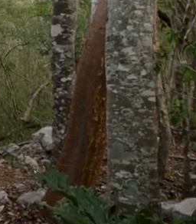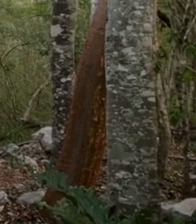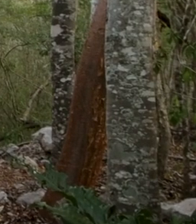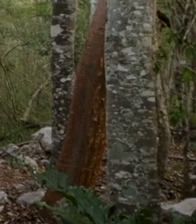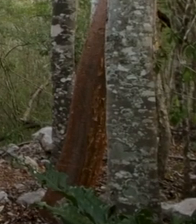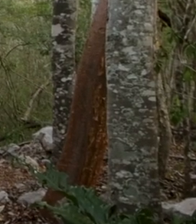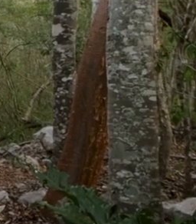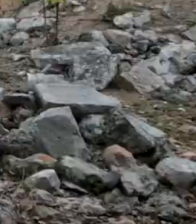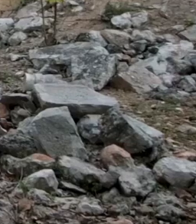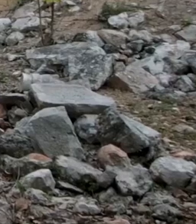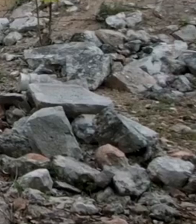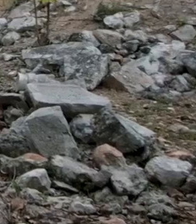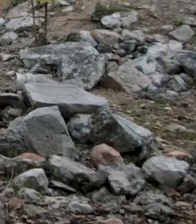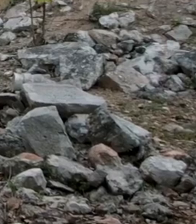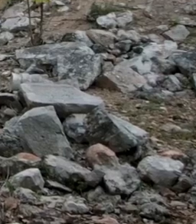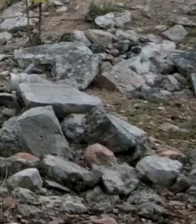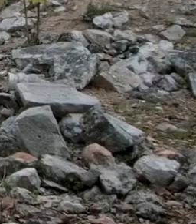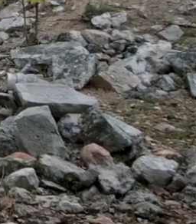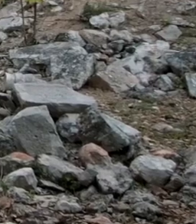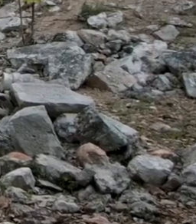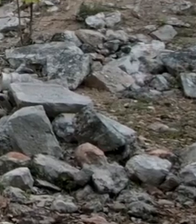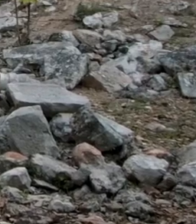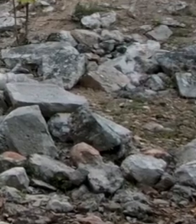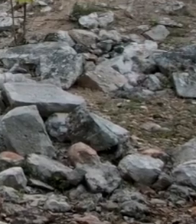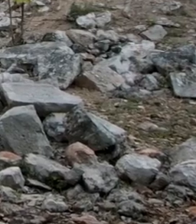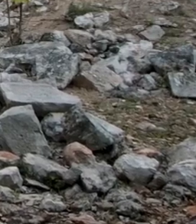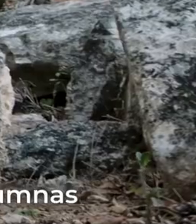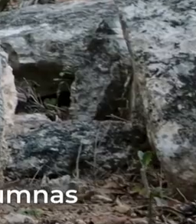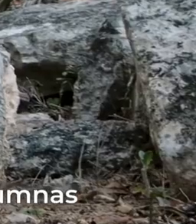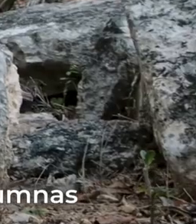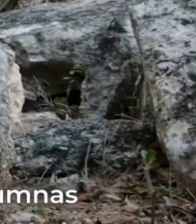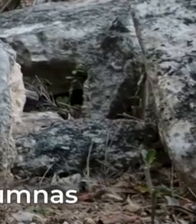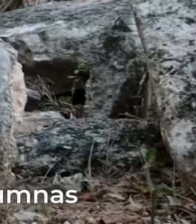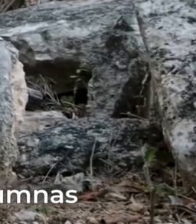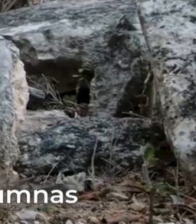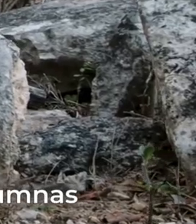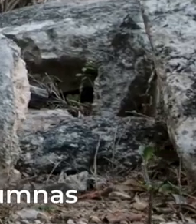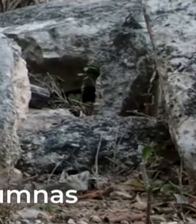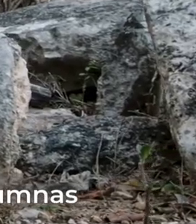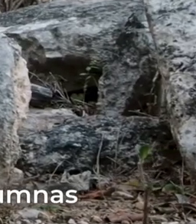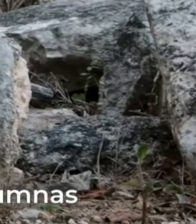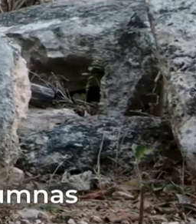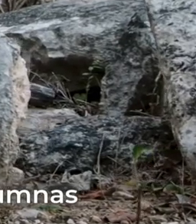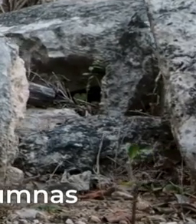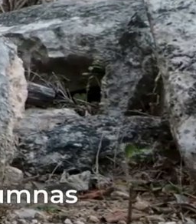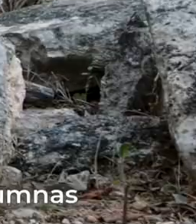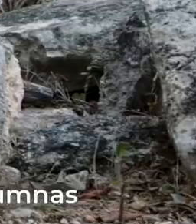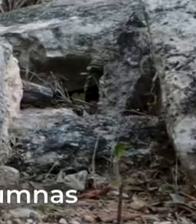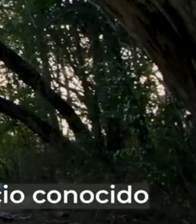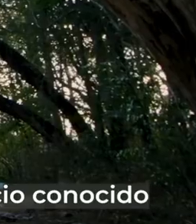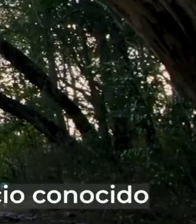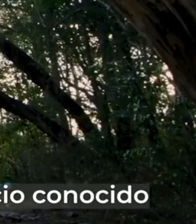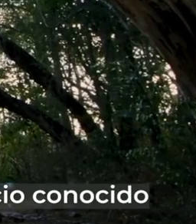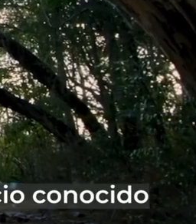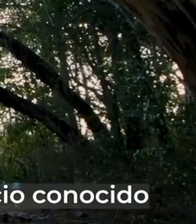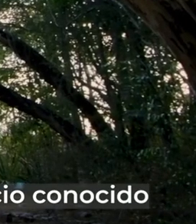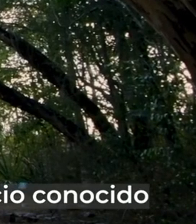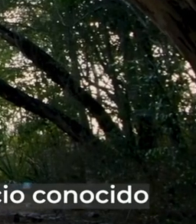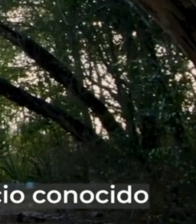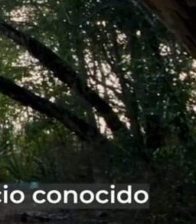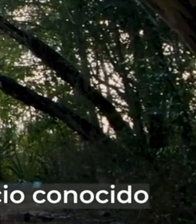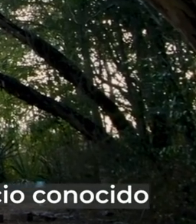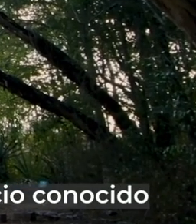construcciones anchas, con múltiples cuartos alineados, con fachadas en que destaca el uso de columnas y de una